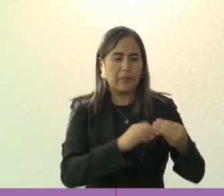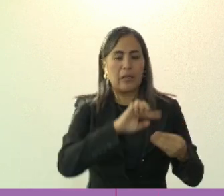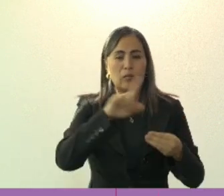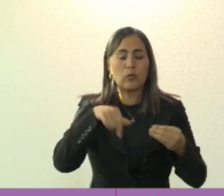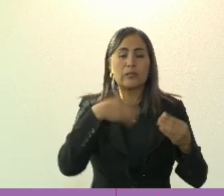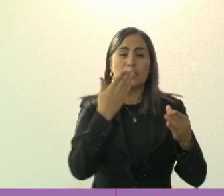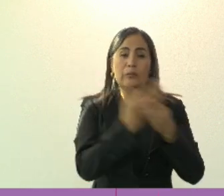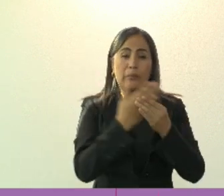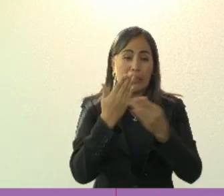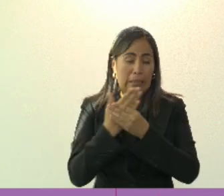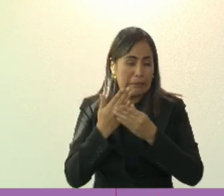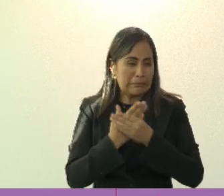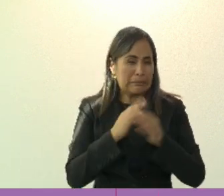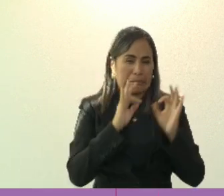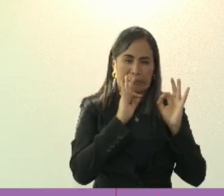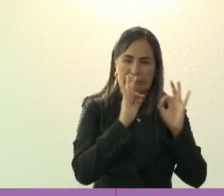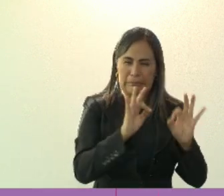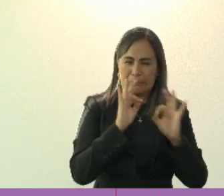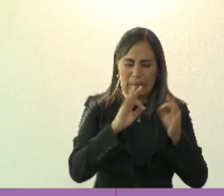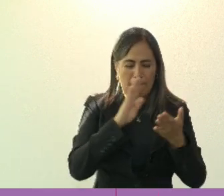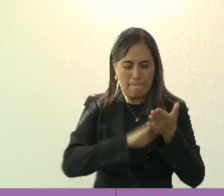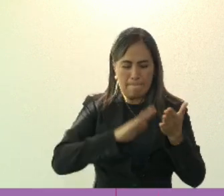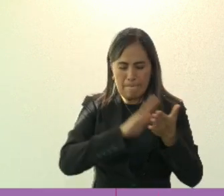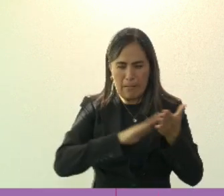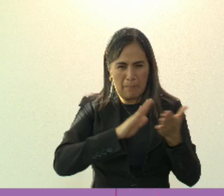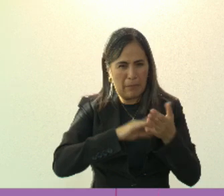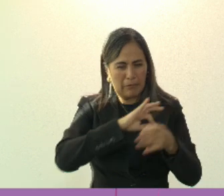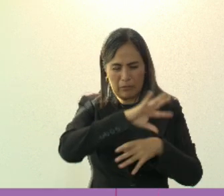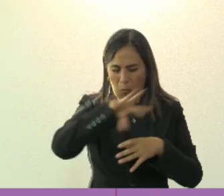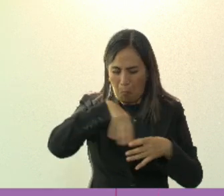de la mejor manera, lo más completo posible,